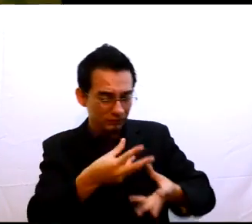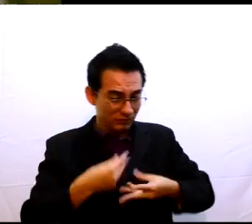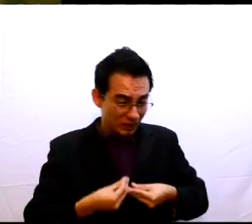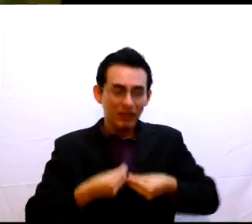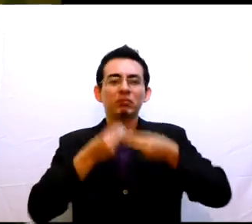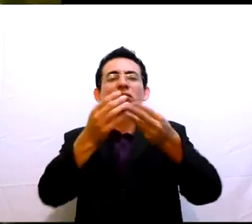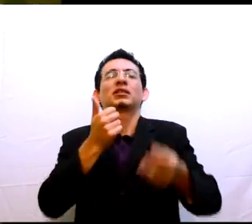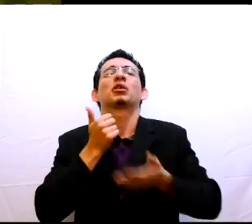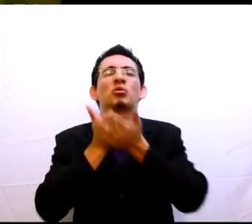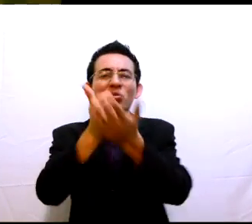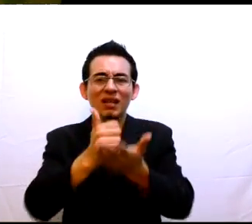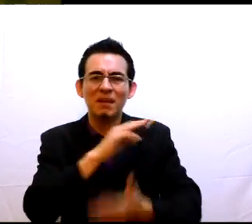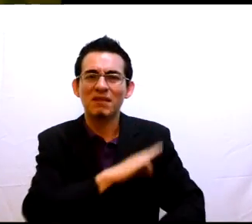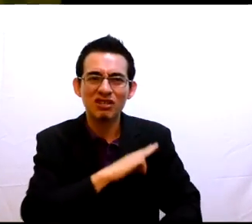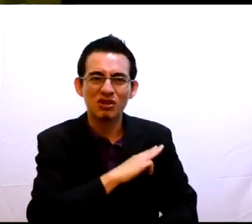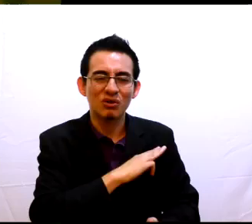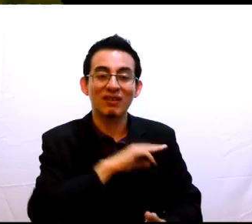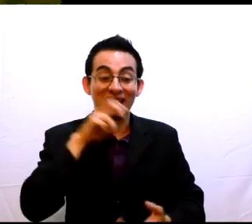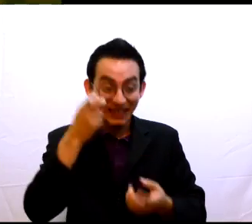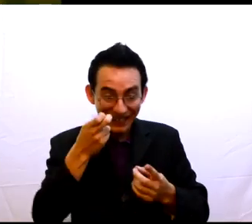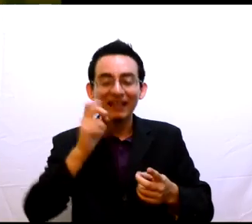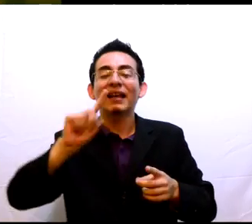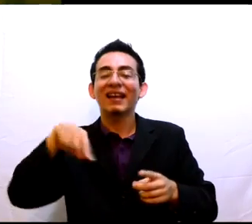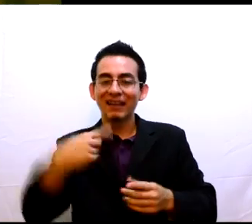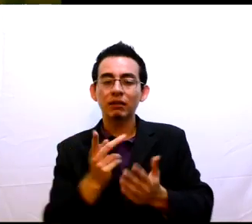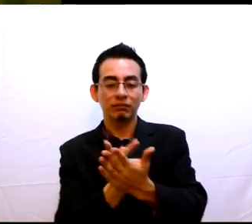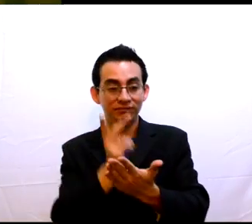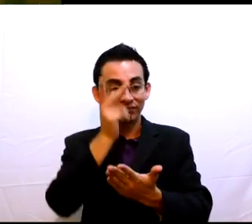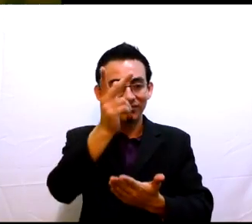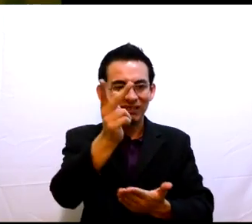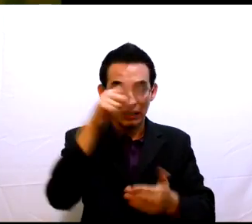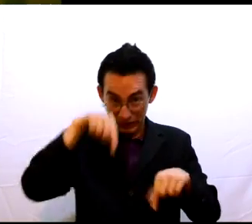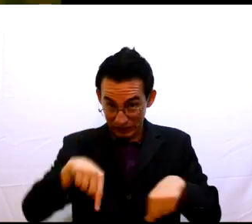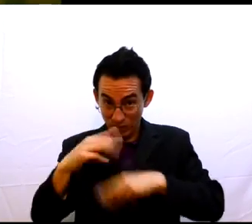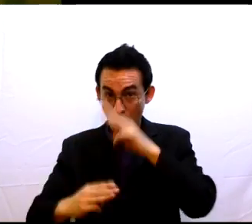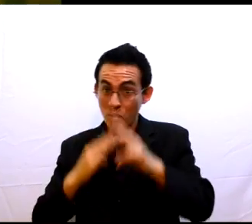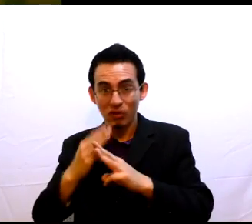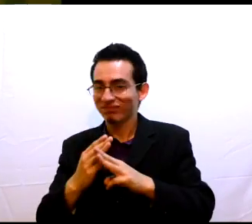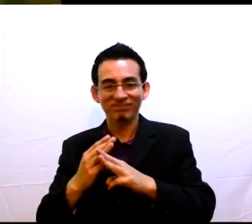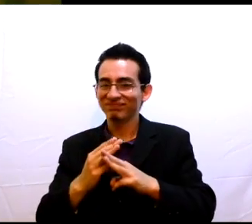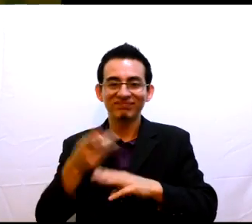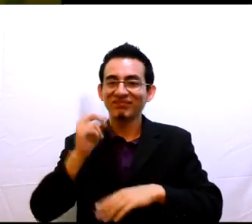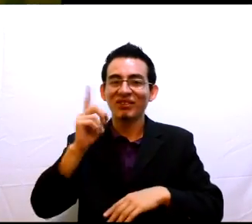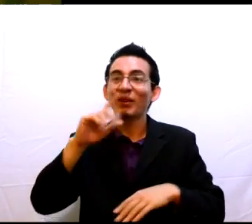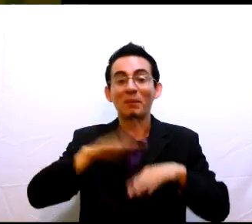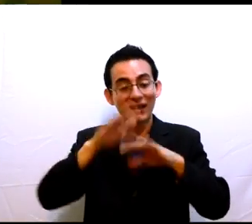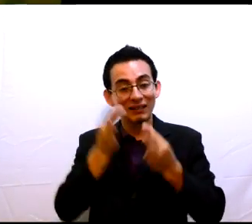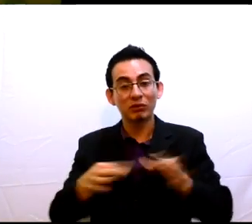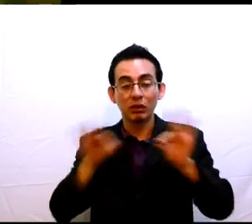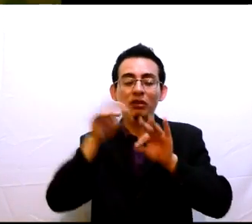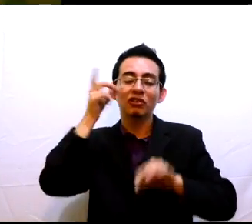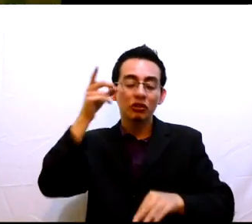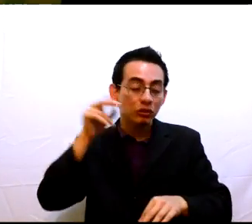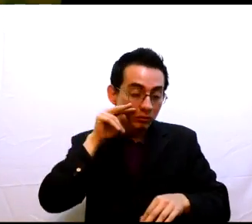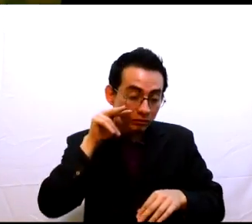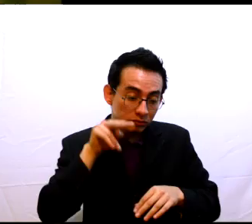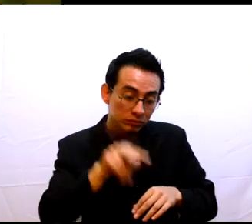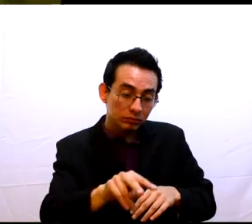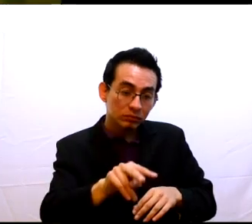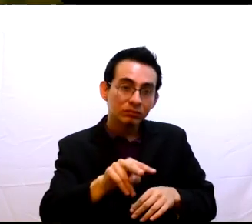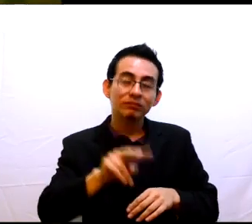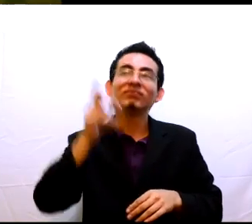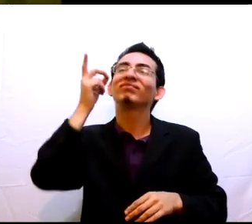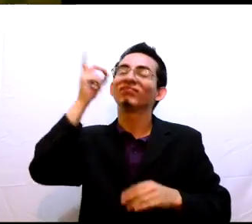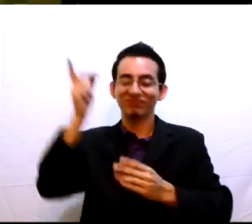recompensas en donde allá en el cielo el problema es que siempre pensamos así es que si doy me quedo con